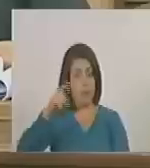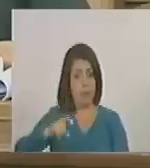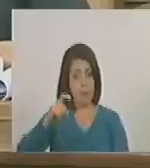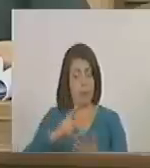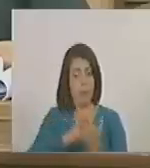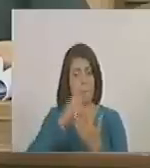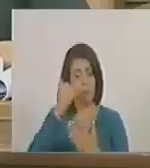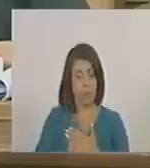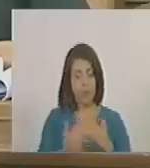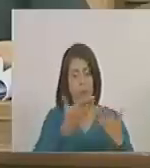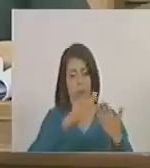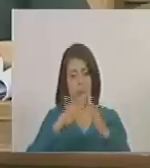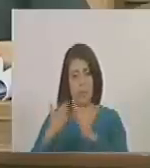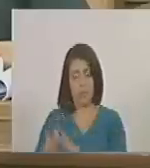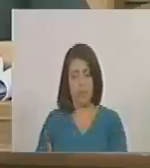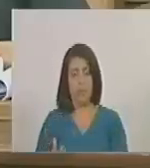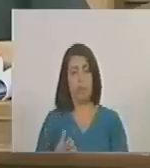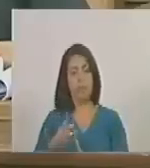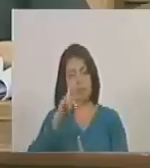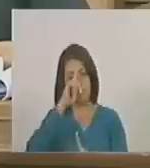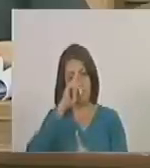los proyectos comunitarios